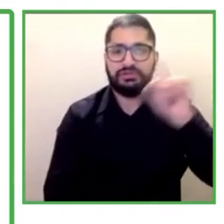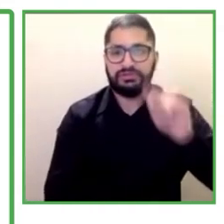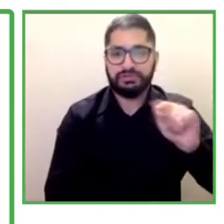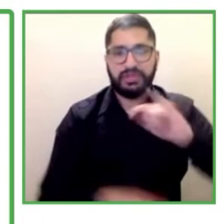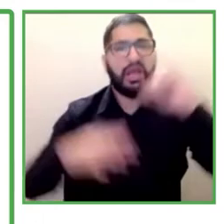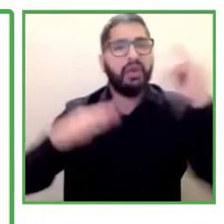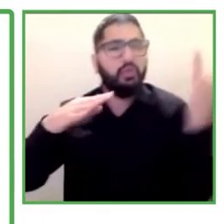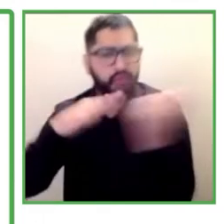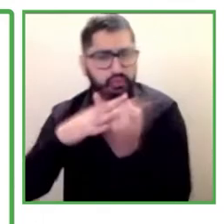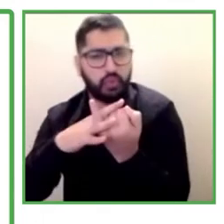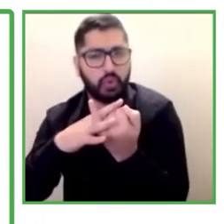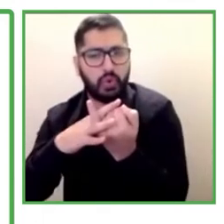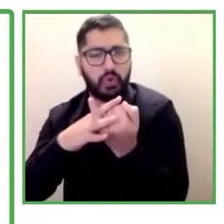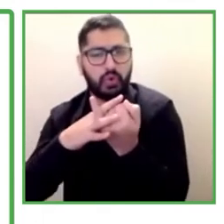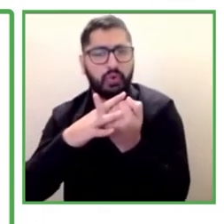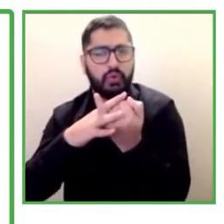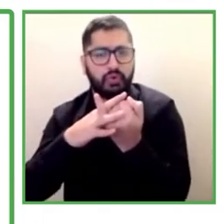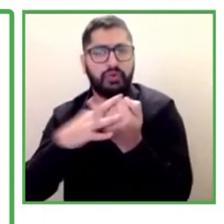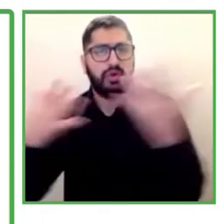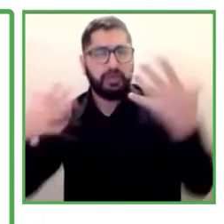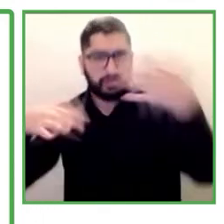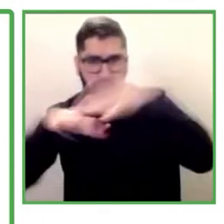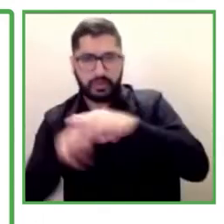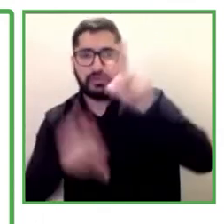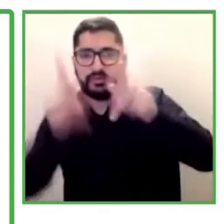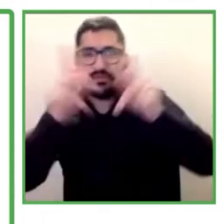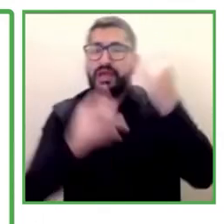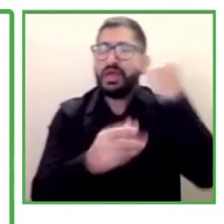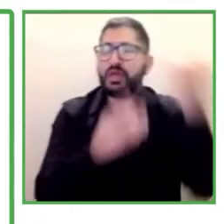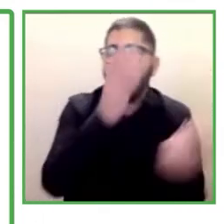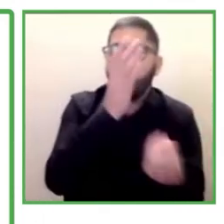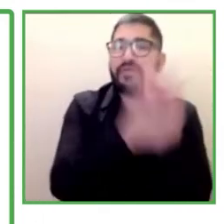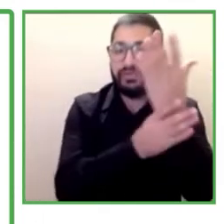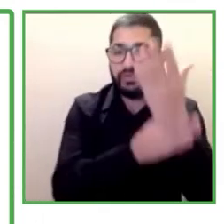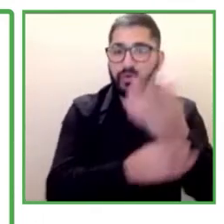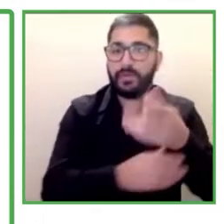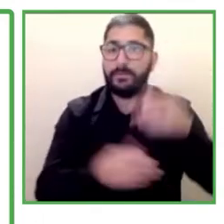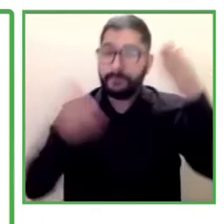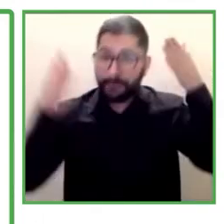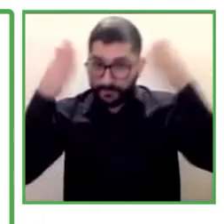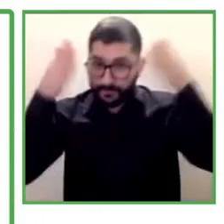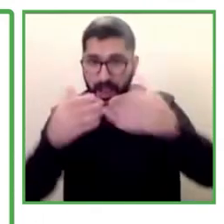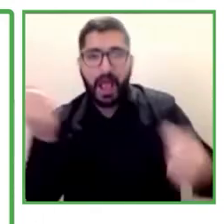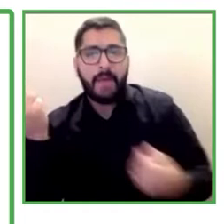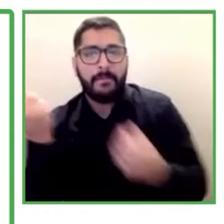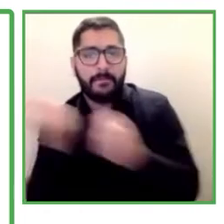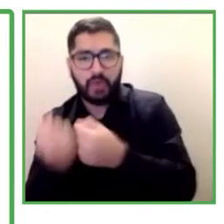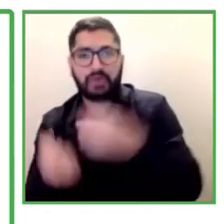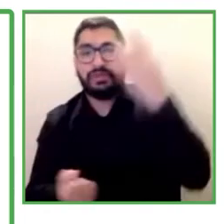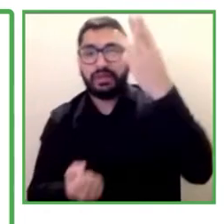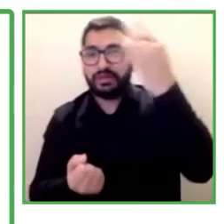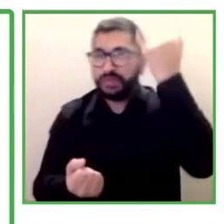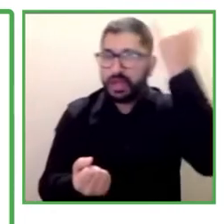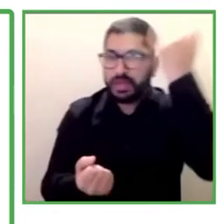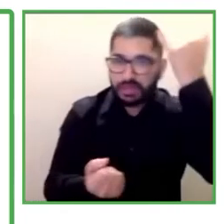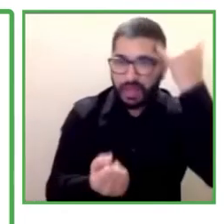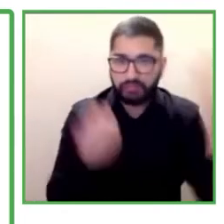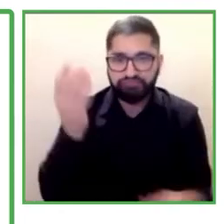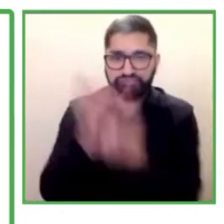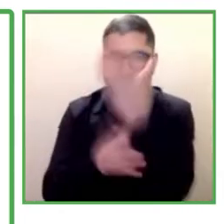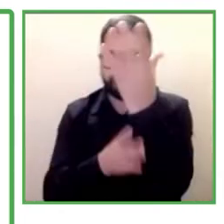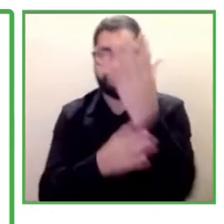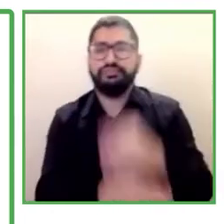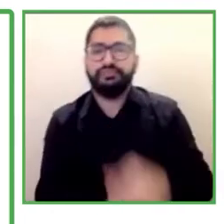iniciativas innovadoras de distintas partes del mundo con el propósito de fortalecer la inclusión laboral de personas con discapacidad